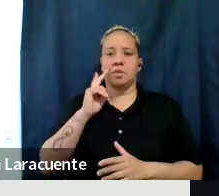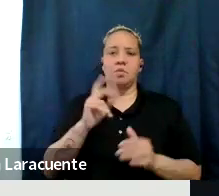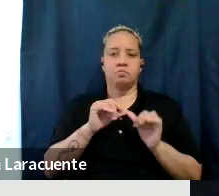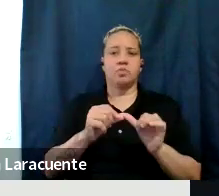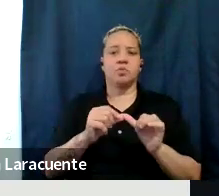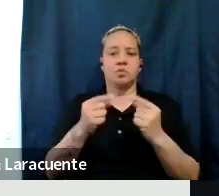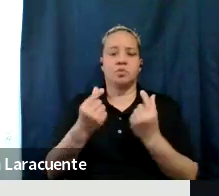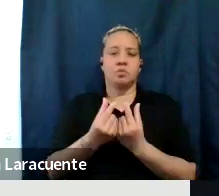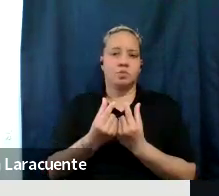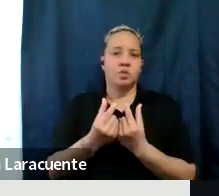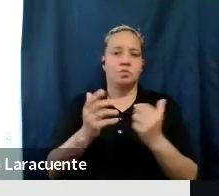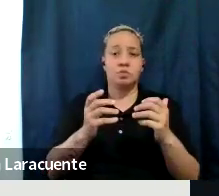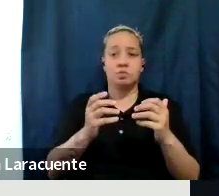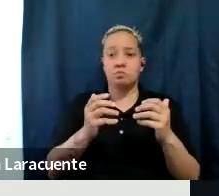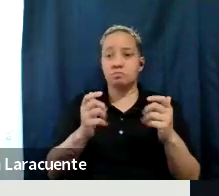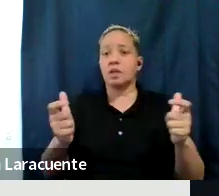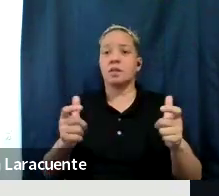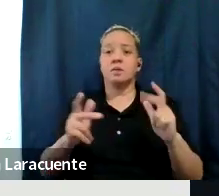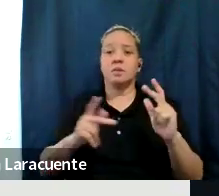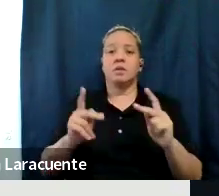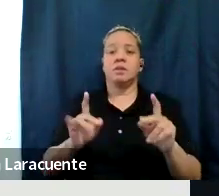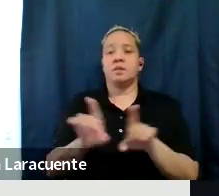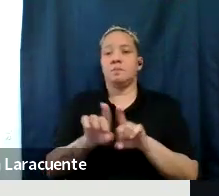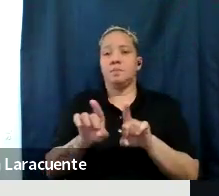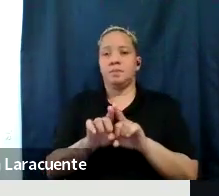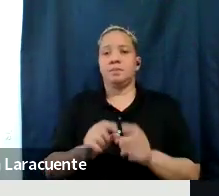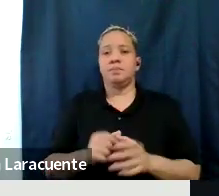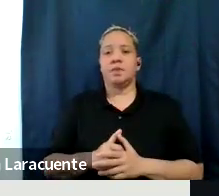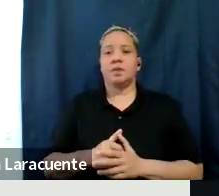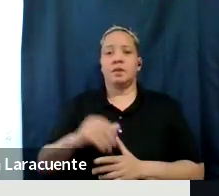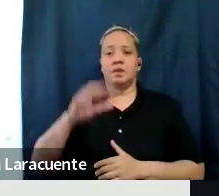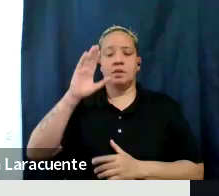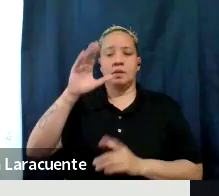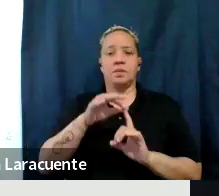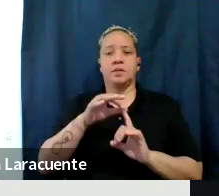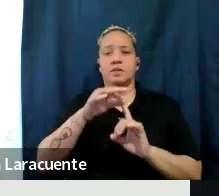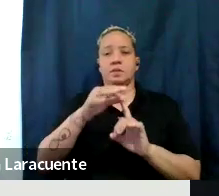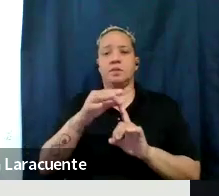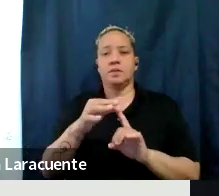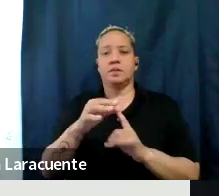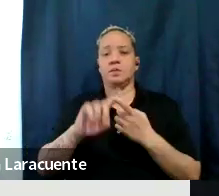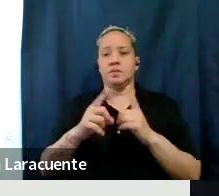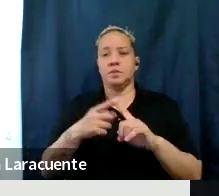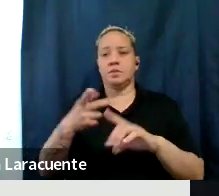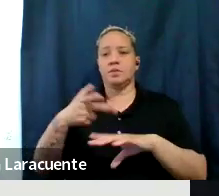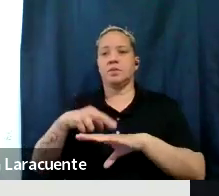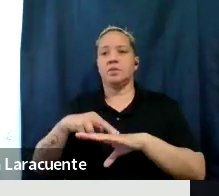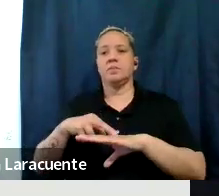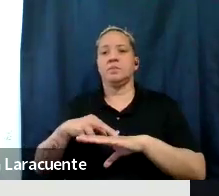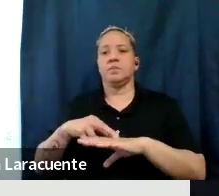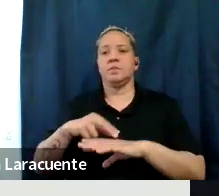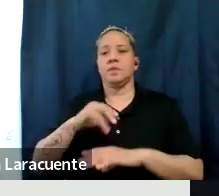de personas. Quiero también, como no, saludar especialmente pues, a mis amigos de Puerto Rico, a